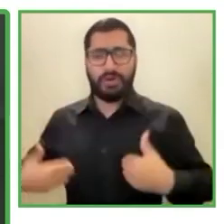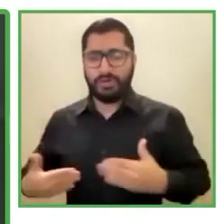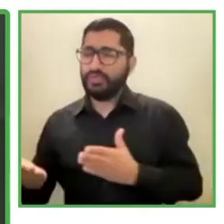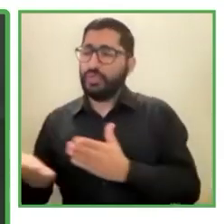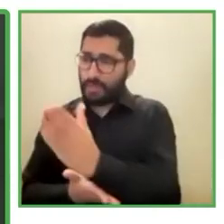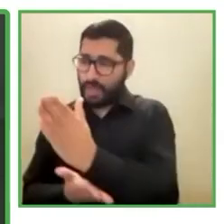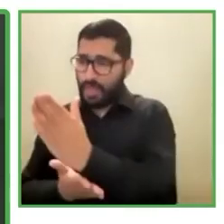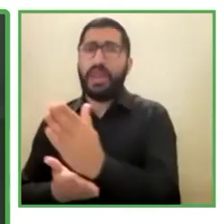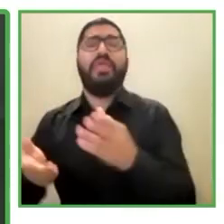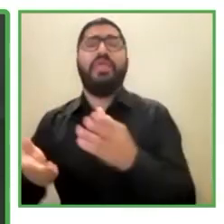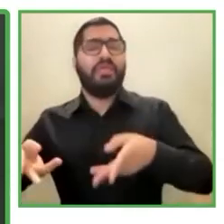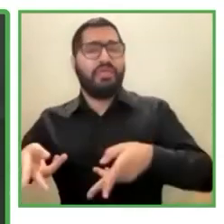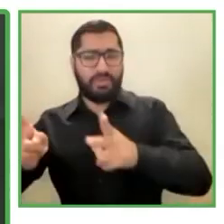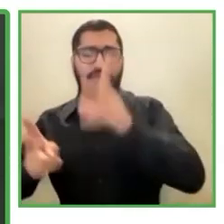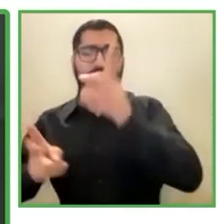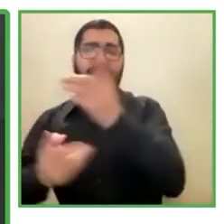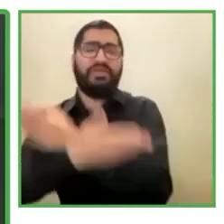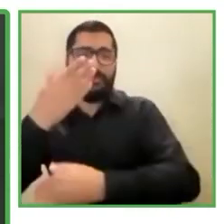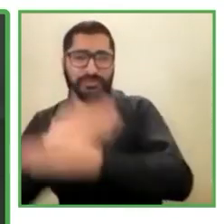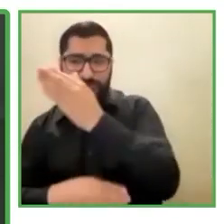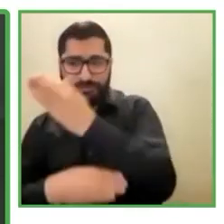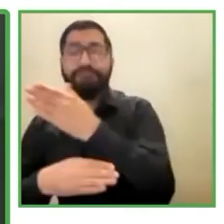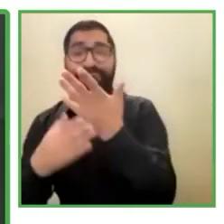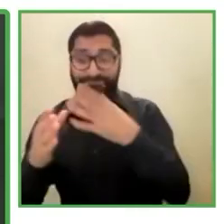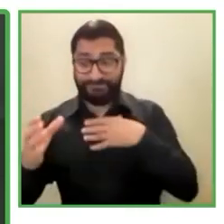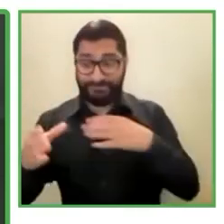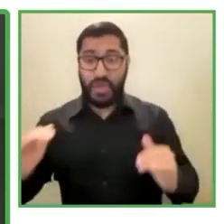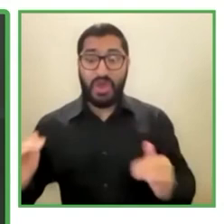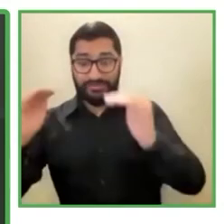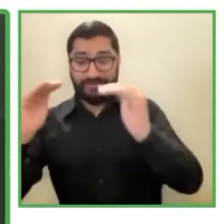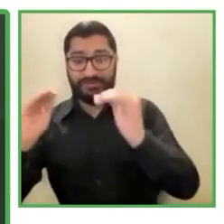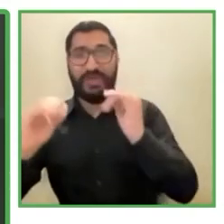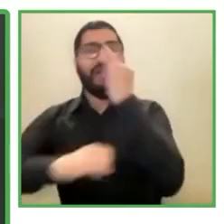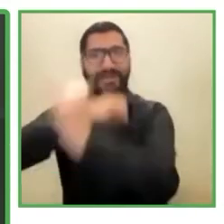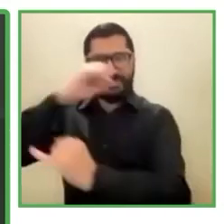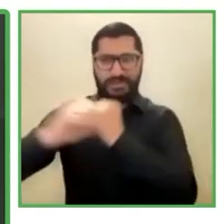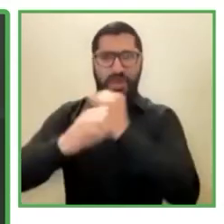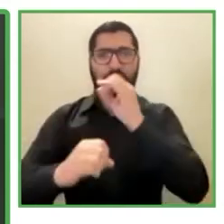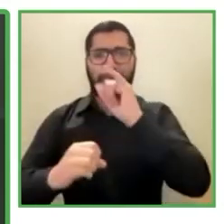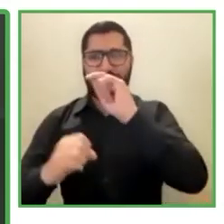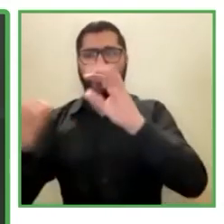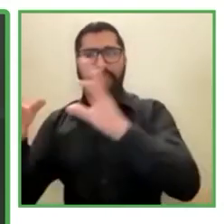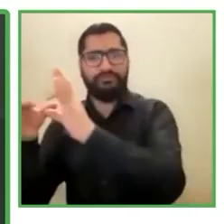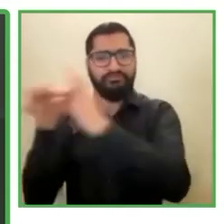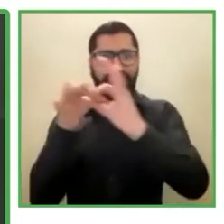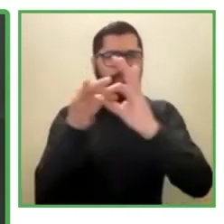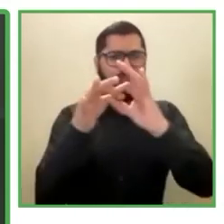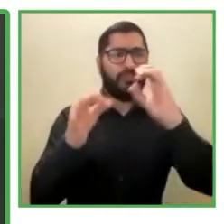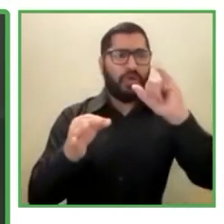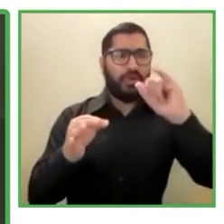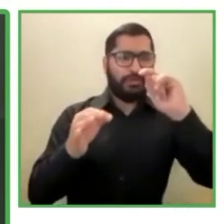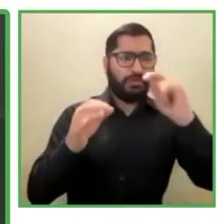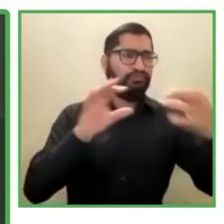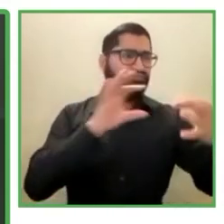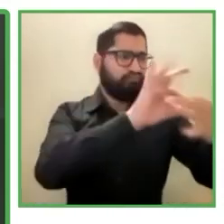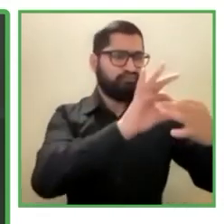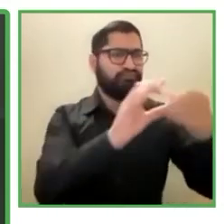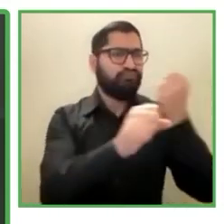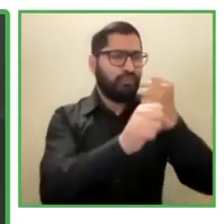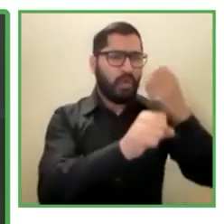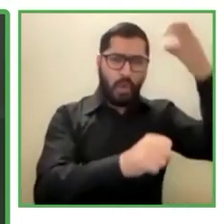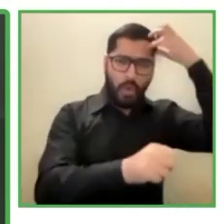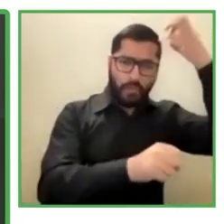Internacional del Trabajo, junto a sus constituyentes tripartitos, los gobiernos, los empleadores, los trabajadores,